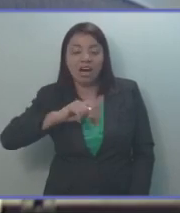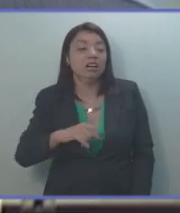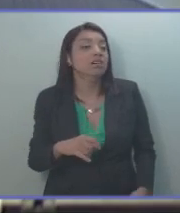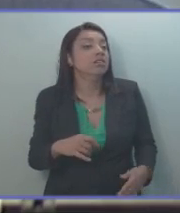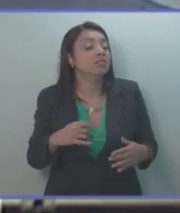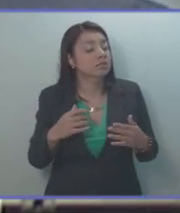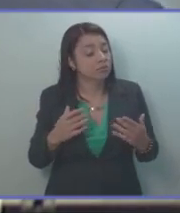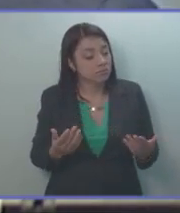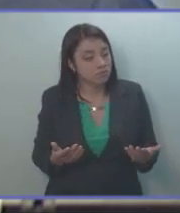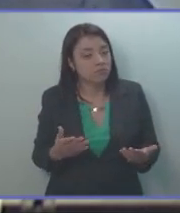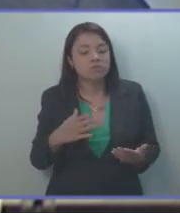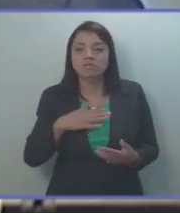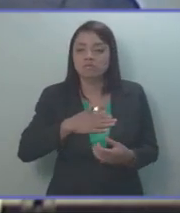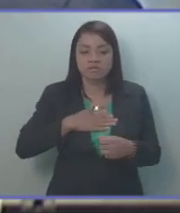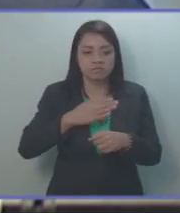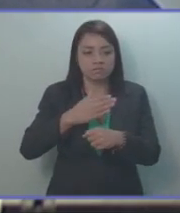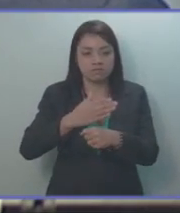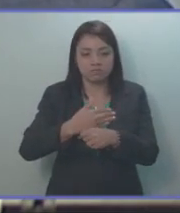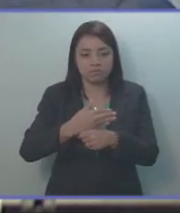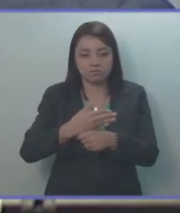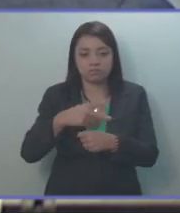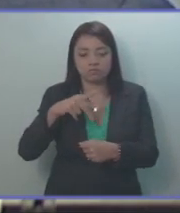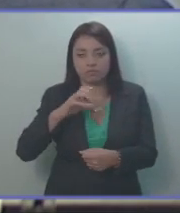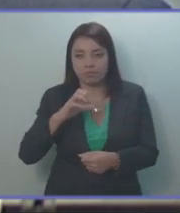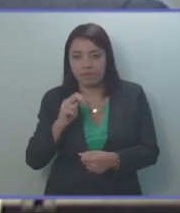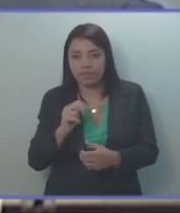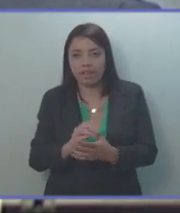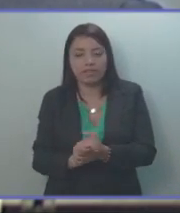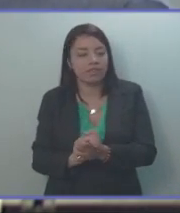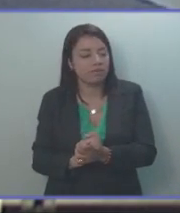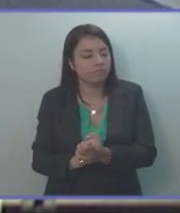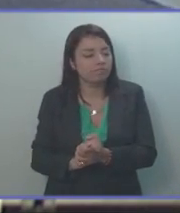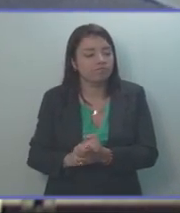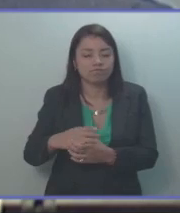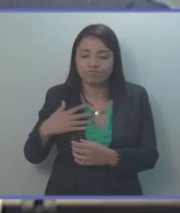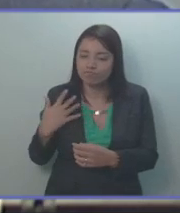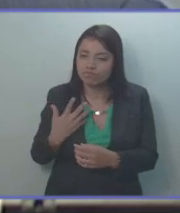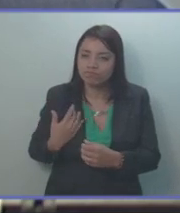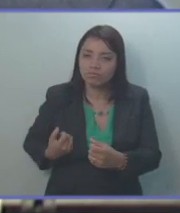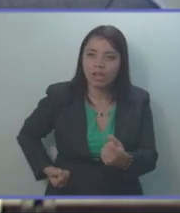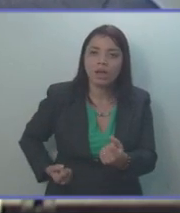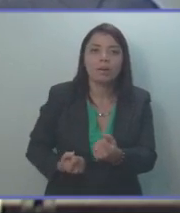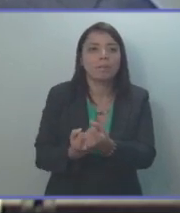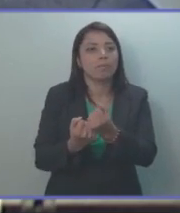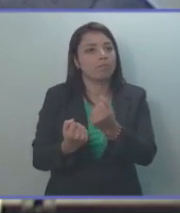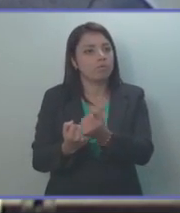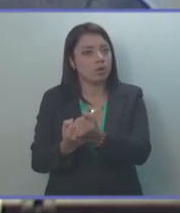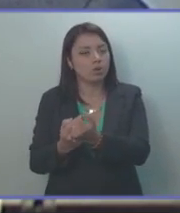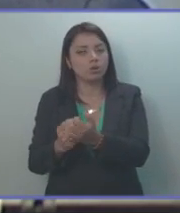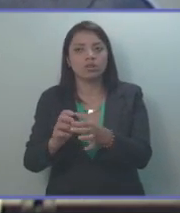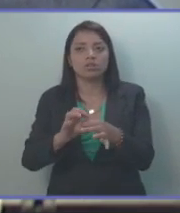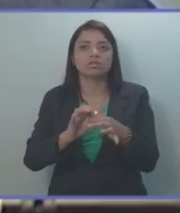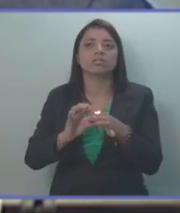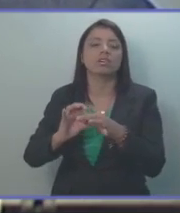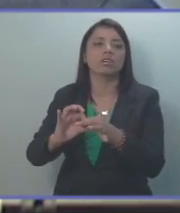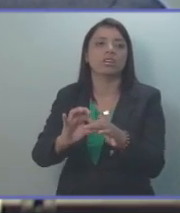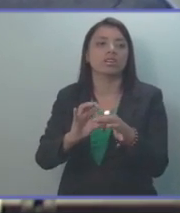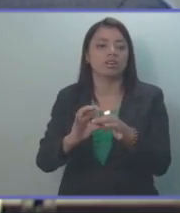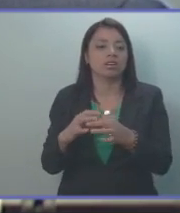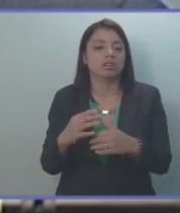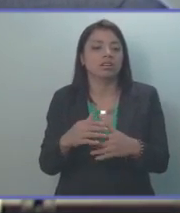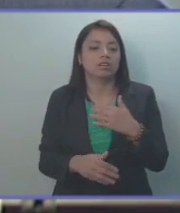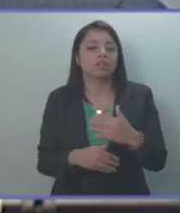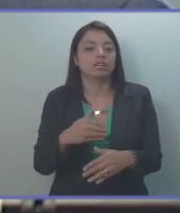Reciban del Partido de Concertación Nacional el total apoyo solidario e irrestricto en una